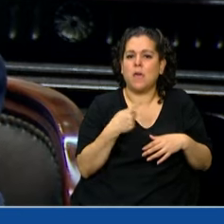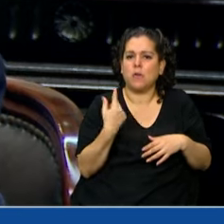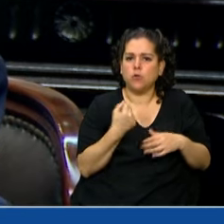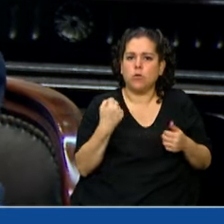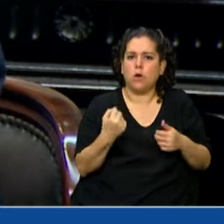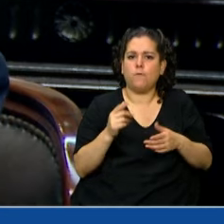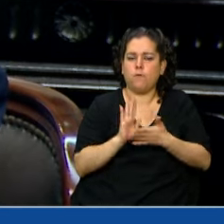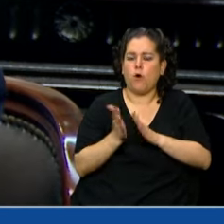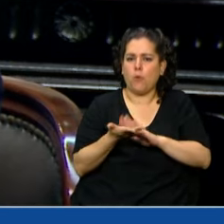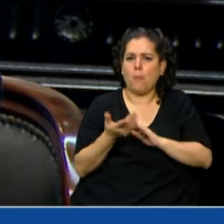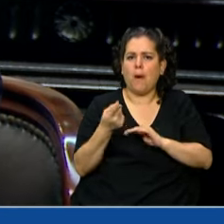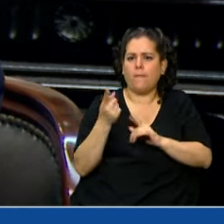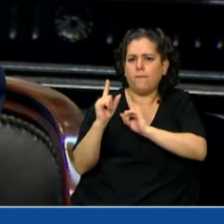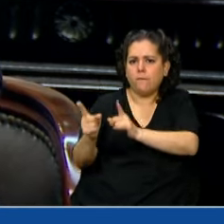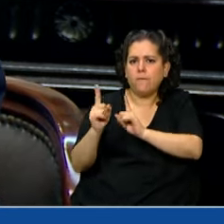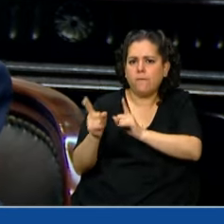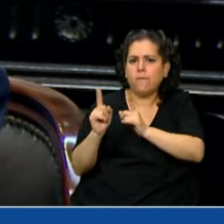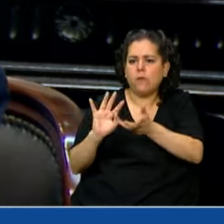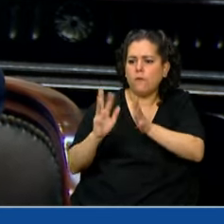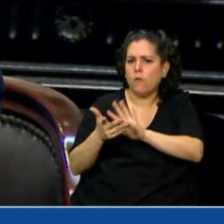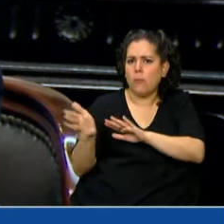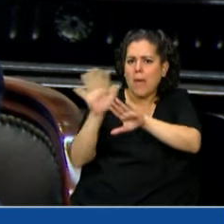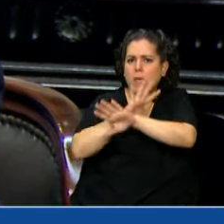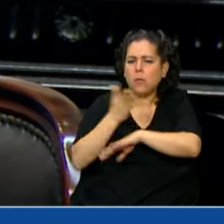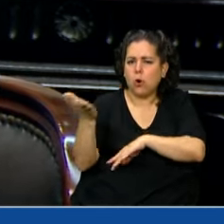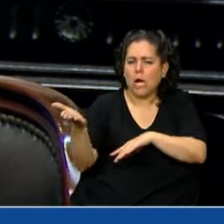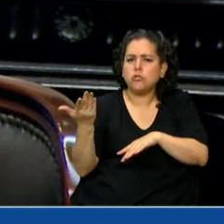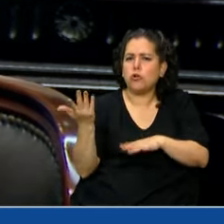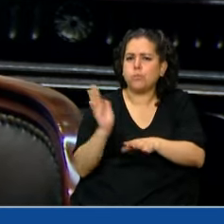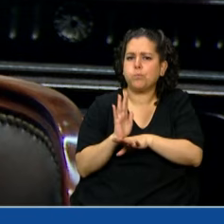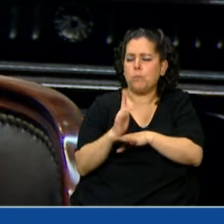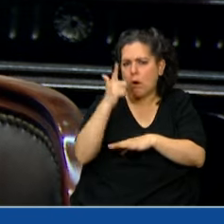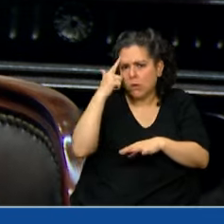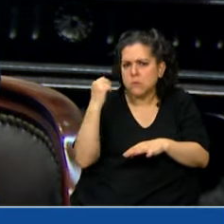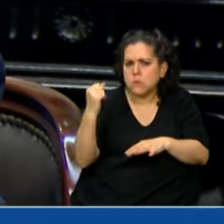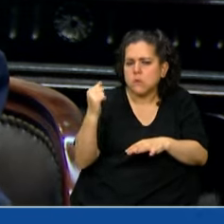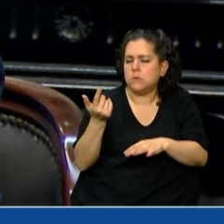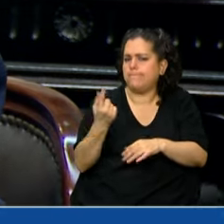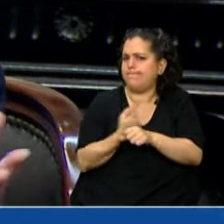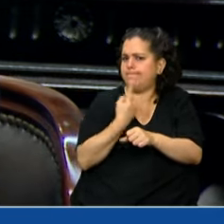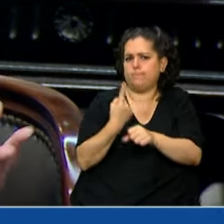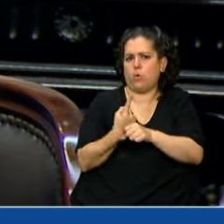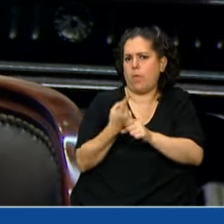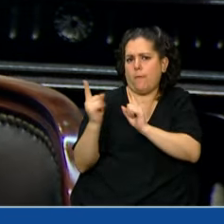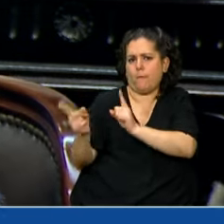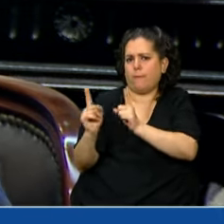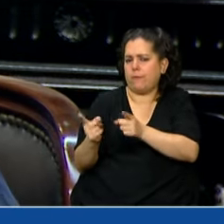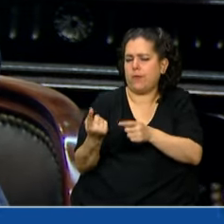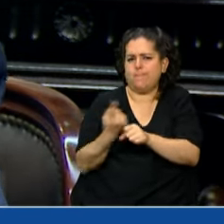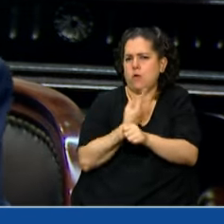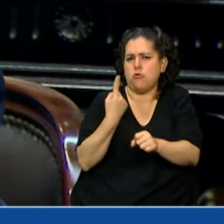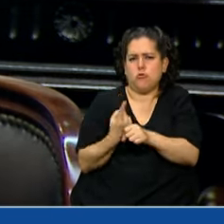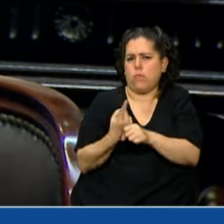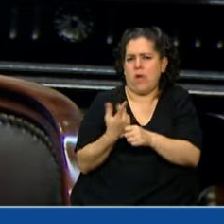en un error persistir en una equivocación es una necedad y claramente no